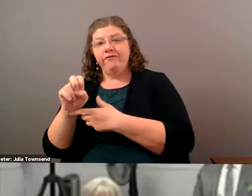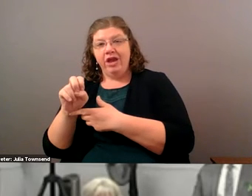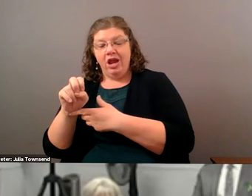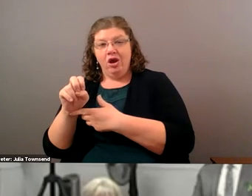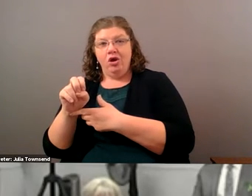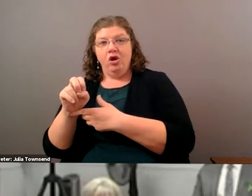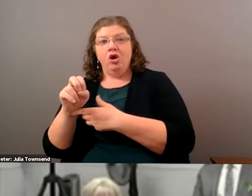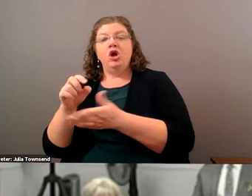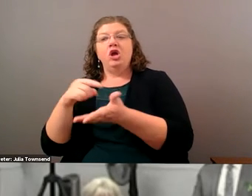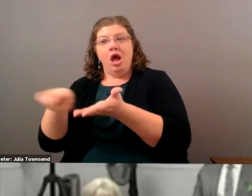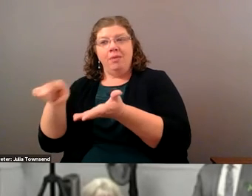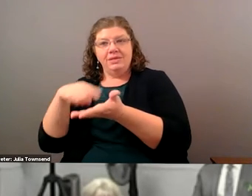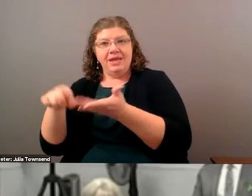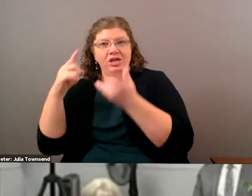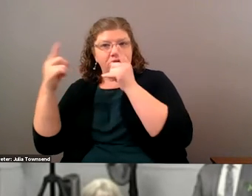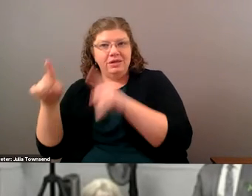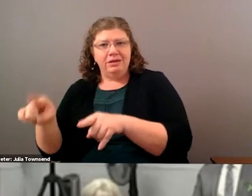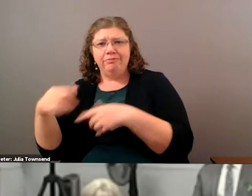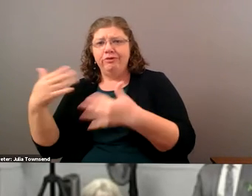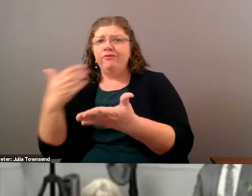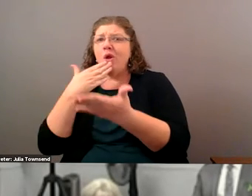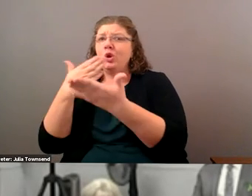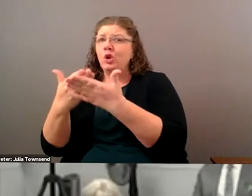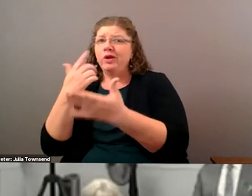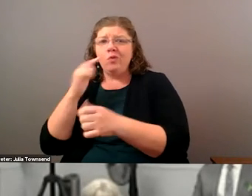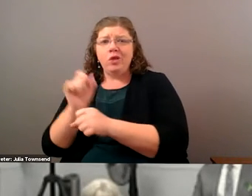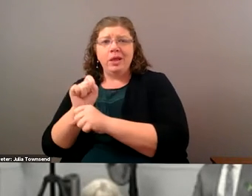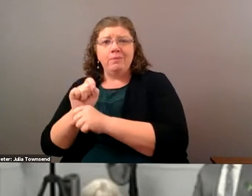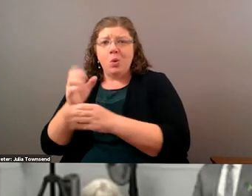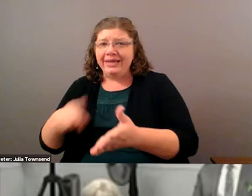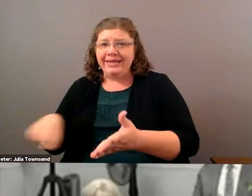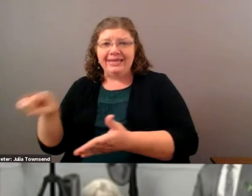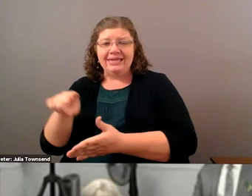bueno para los empleados. Así que quiero felicitar al consejo y al